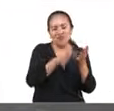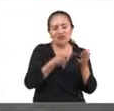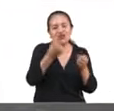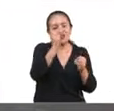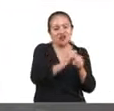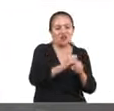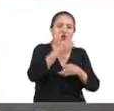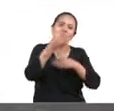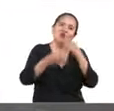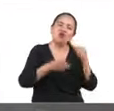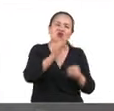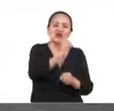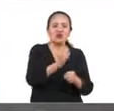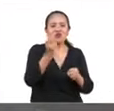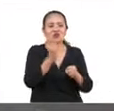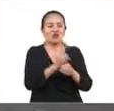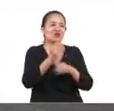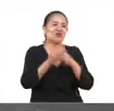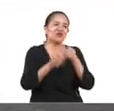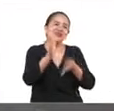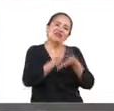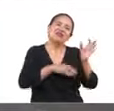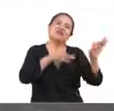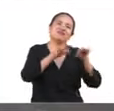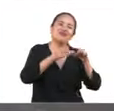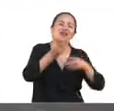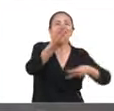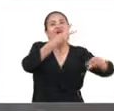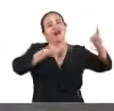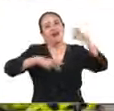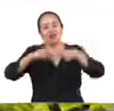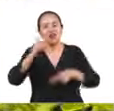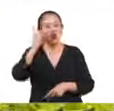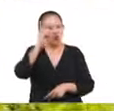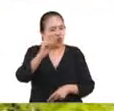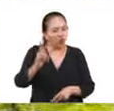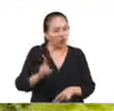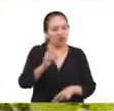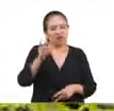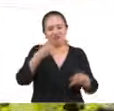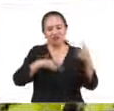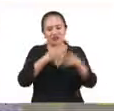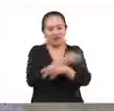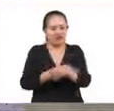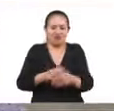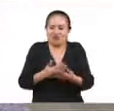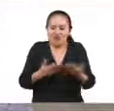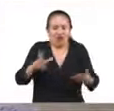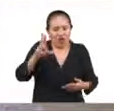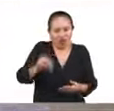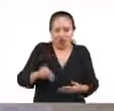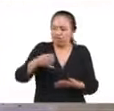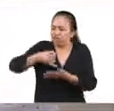veces todo el fin de semana y regresaba ya hasta los domingos en la tarde. Y ahorita ya nada más es dedicar a las